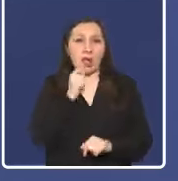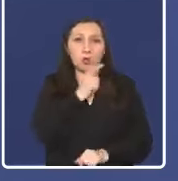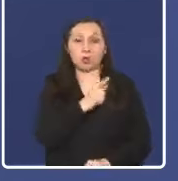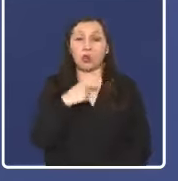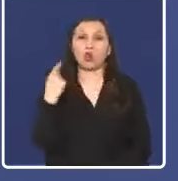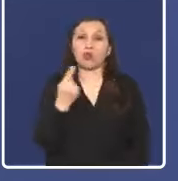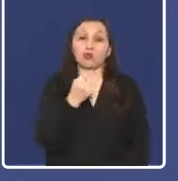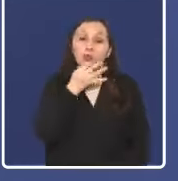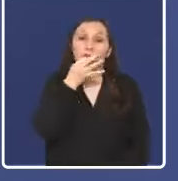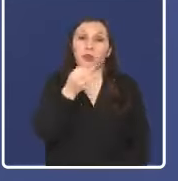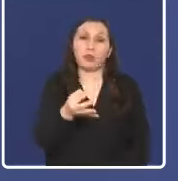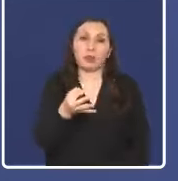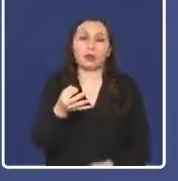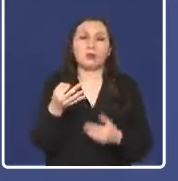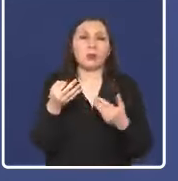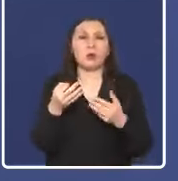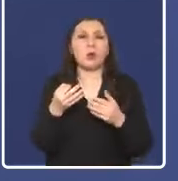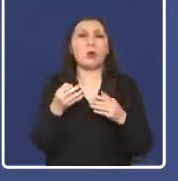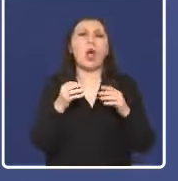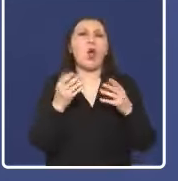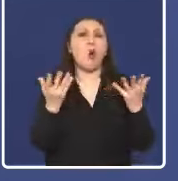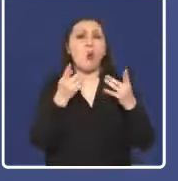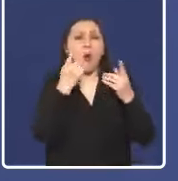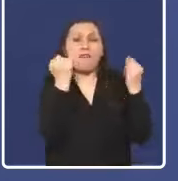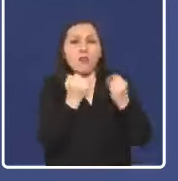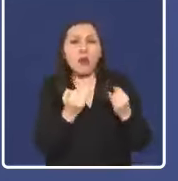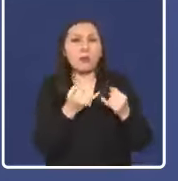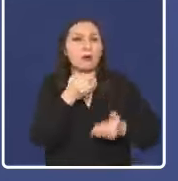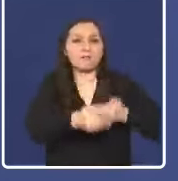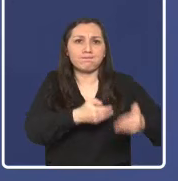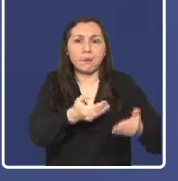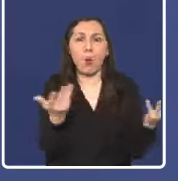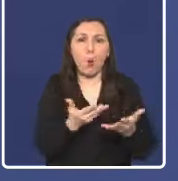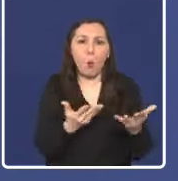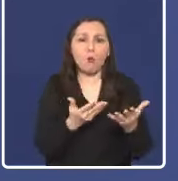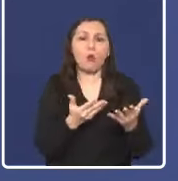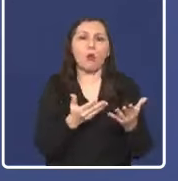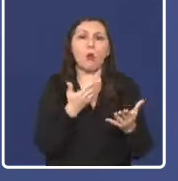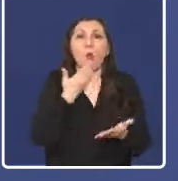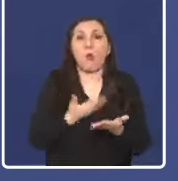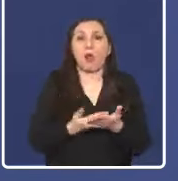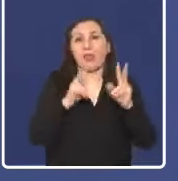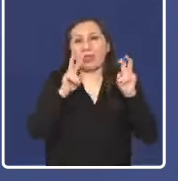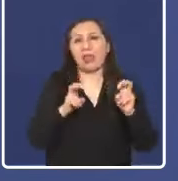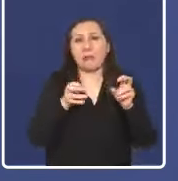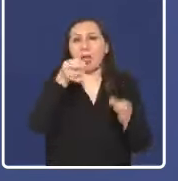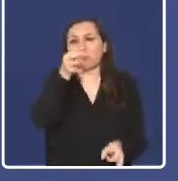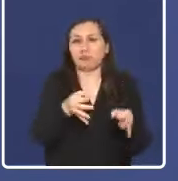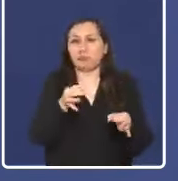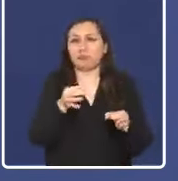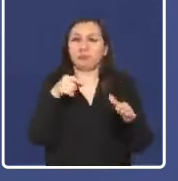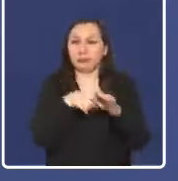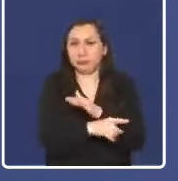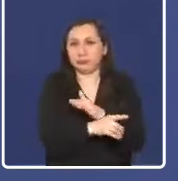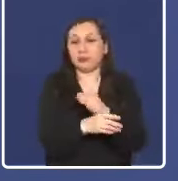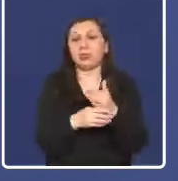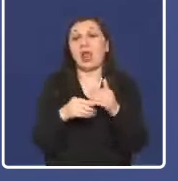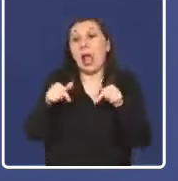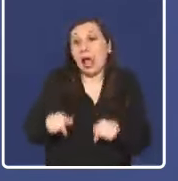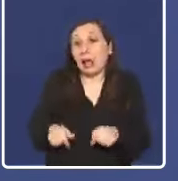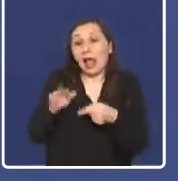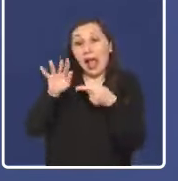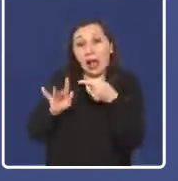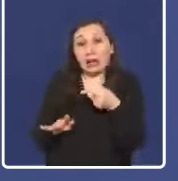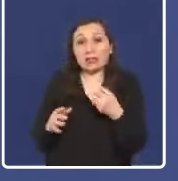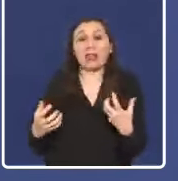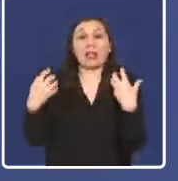Nosotros habíamos establecido un criterio respecto a el tema de las formalizaciones. Acá, por las